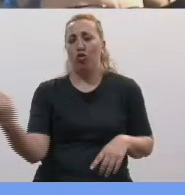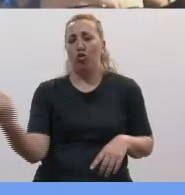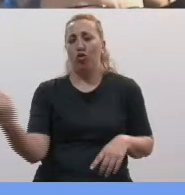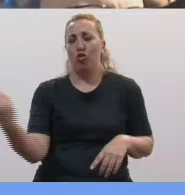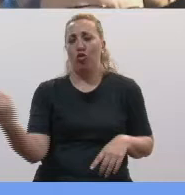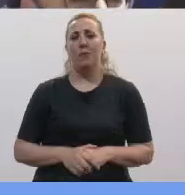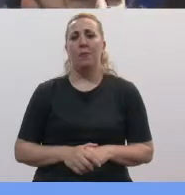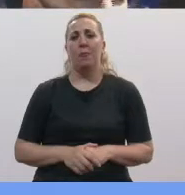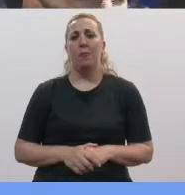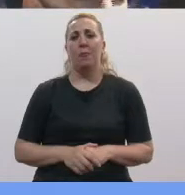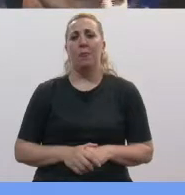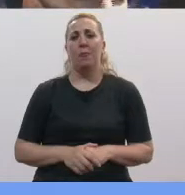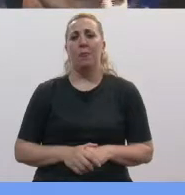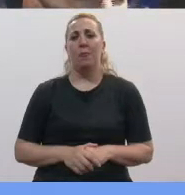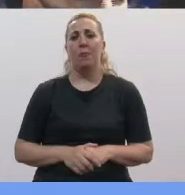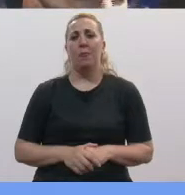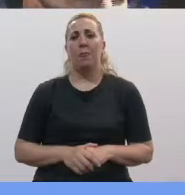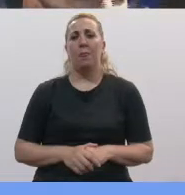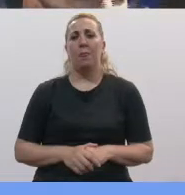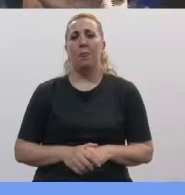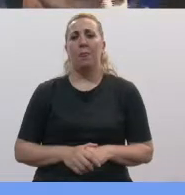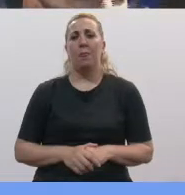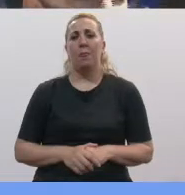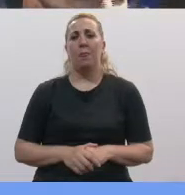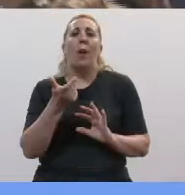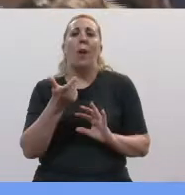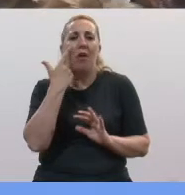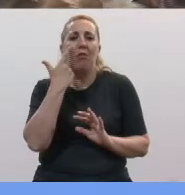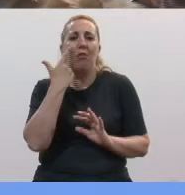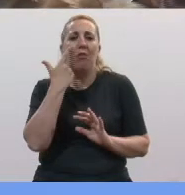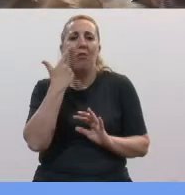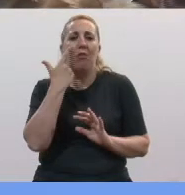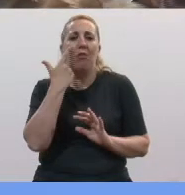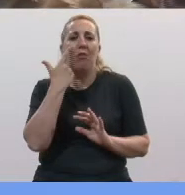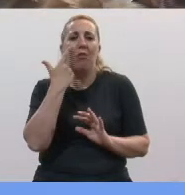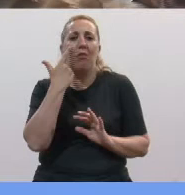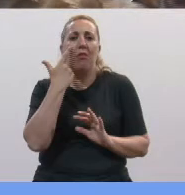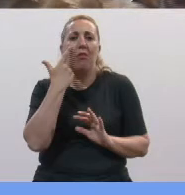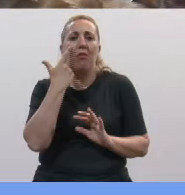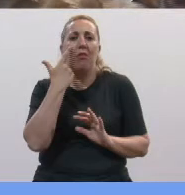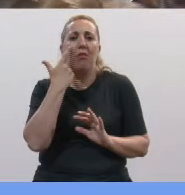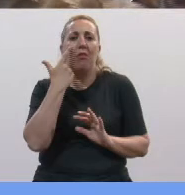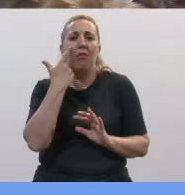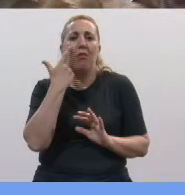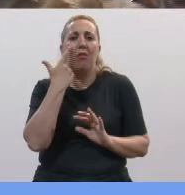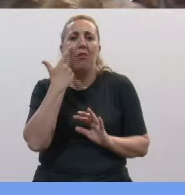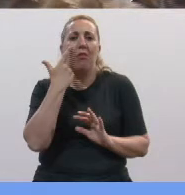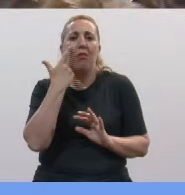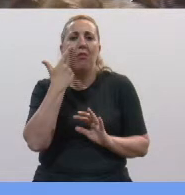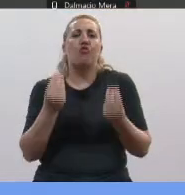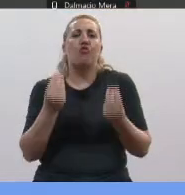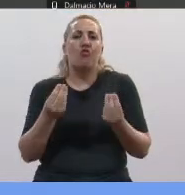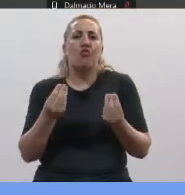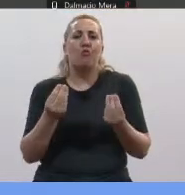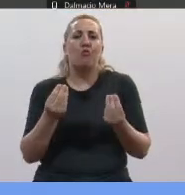mínimo ejemplo del impacto, de la profundidad que la vida